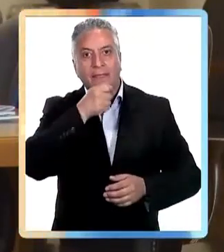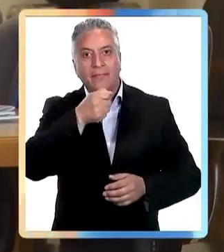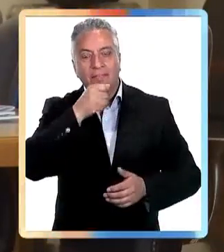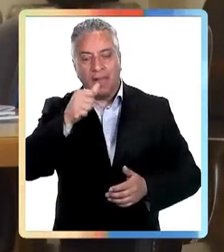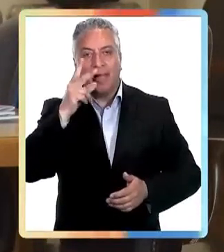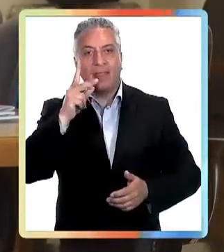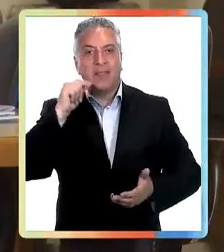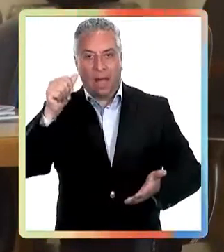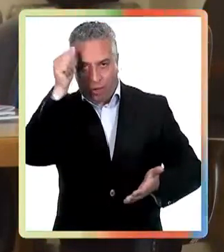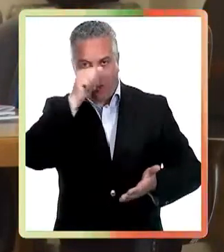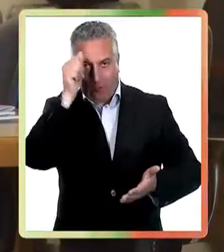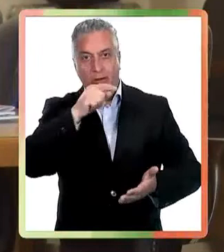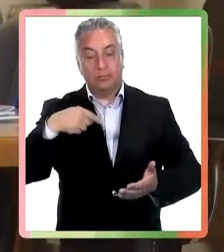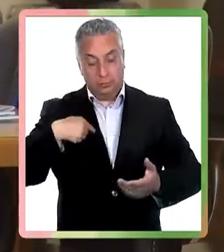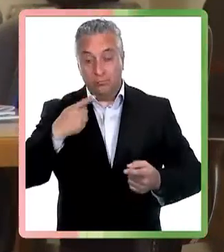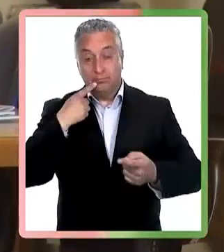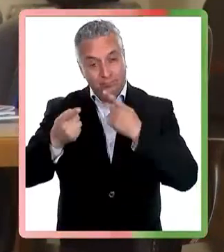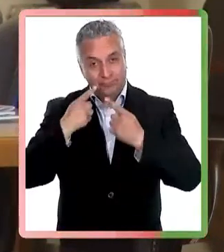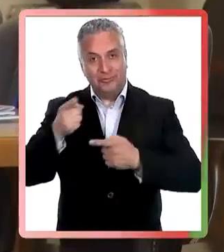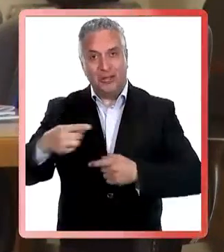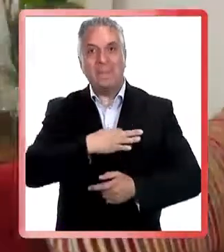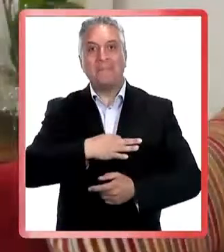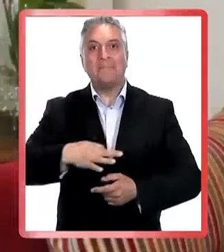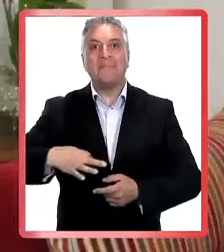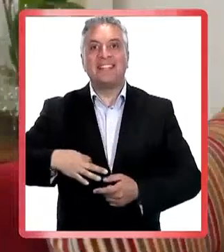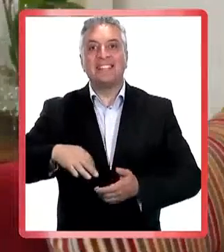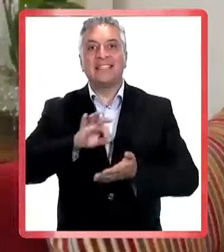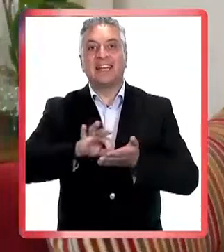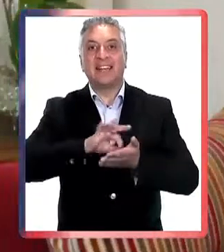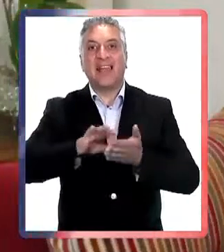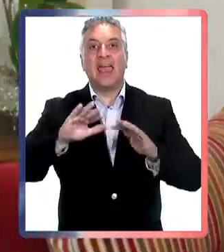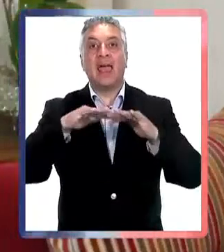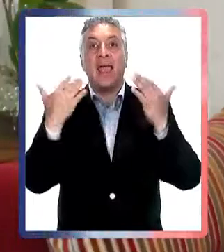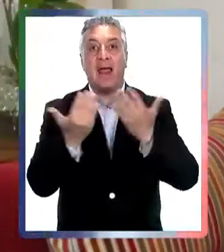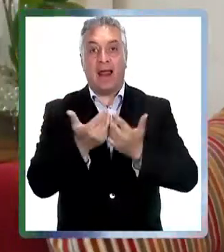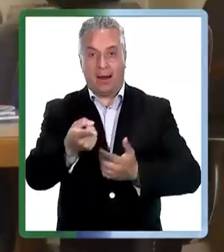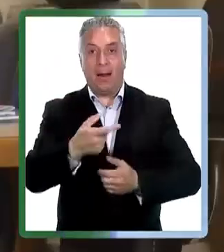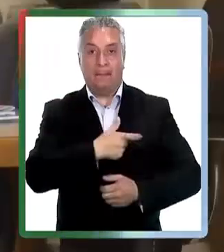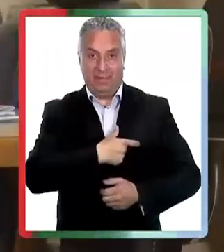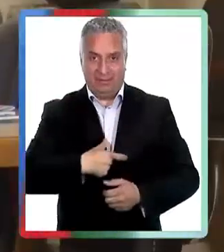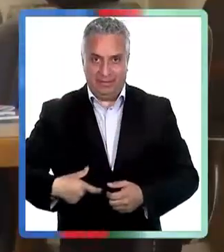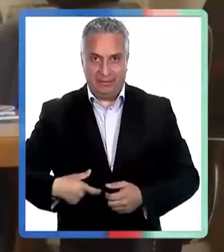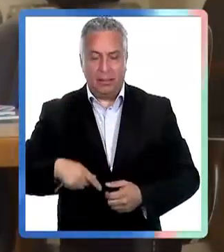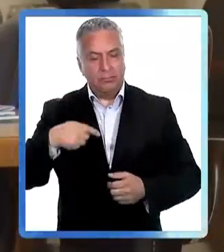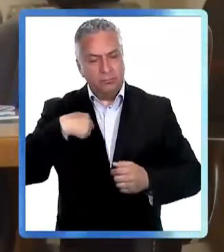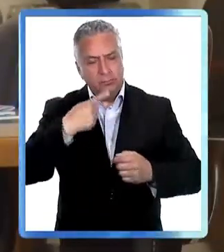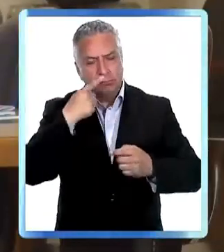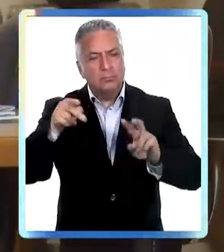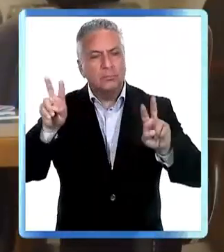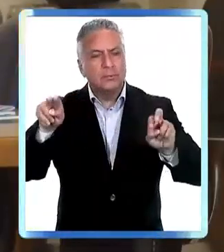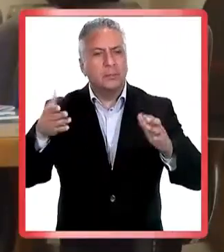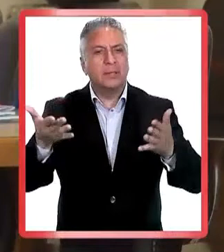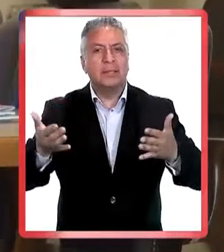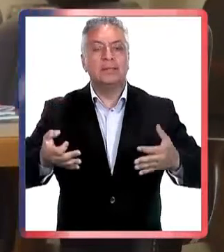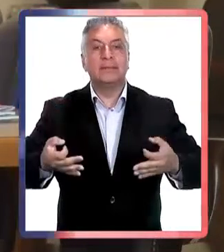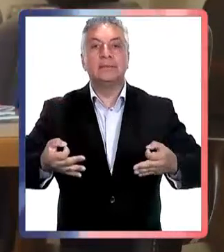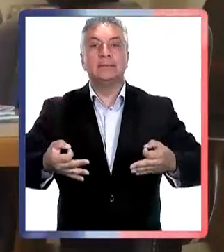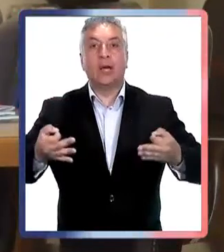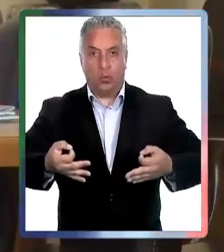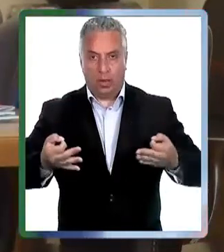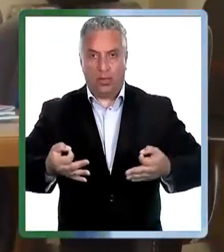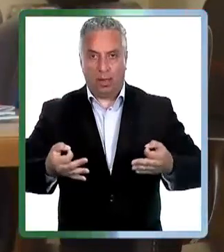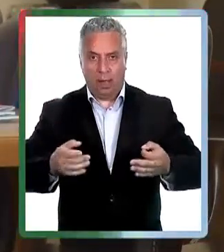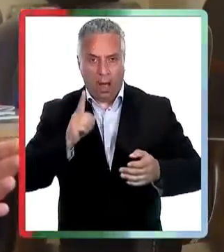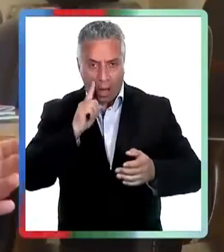del domingo. Estamos conversando con Ana Olía Uriarte, ministra secretaria general de la Presidencia. La quiero llevar a seguridad. Han habido